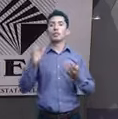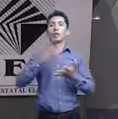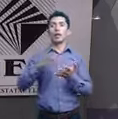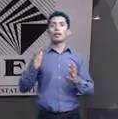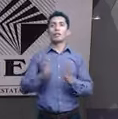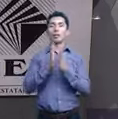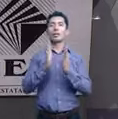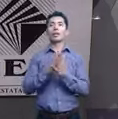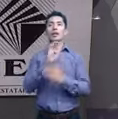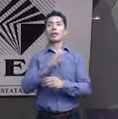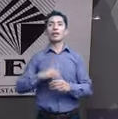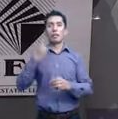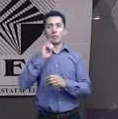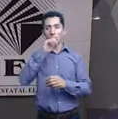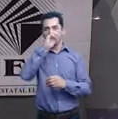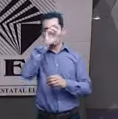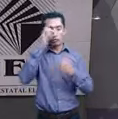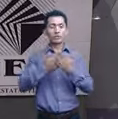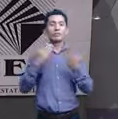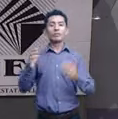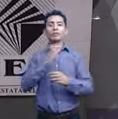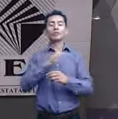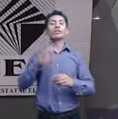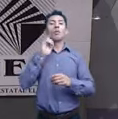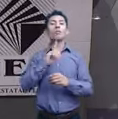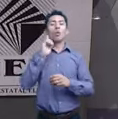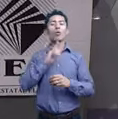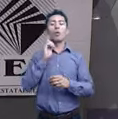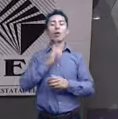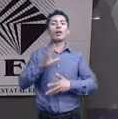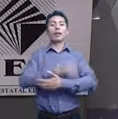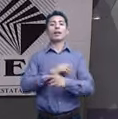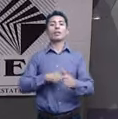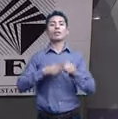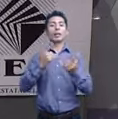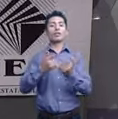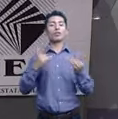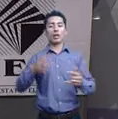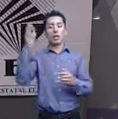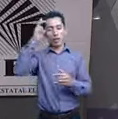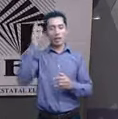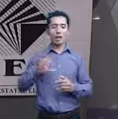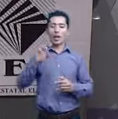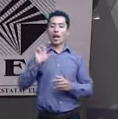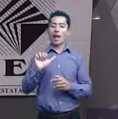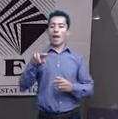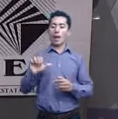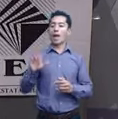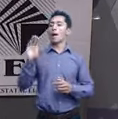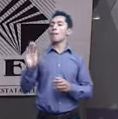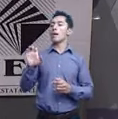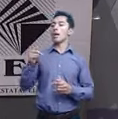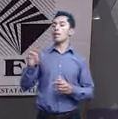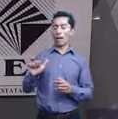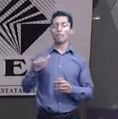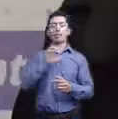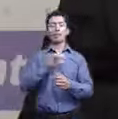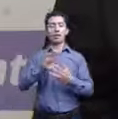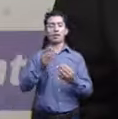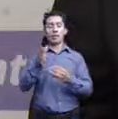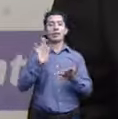por su intervención, candidato. A continuación, la candidata de la candidatura común, Seguiremos Haciendo Historia en Hidalgo, Ana Berta Díaz Gutiérrez. Adelante,